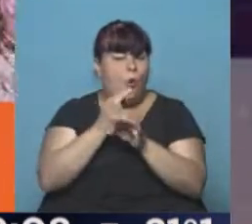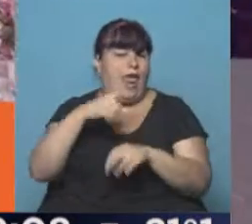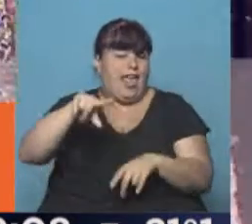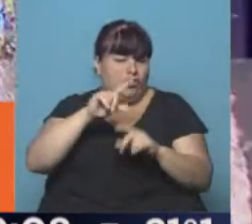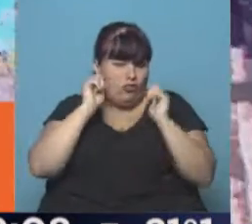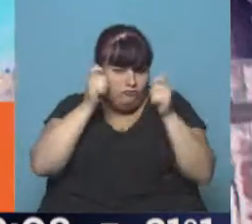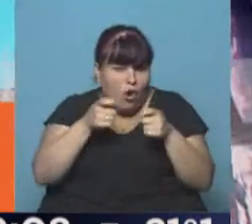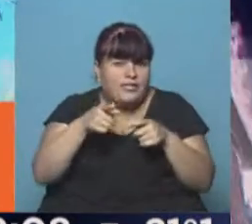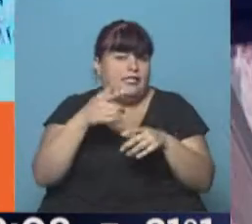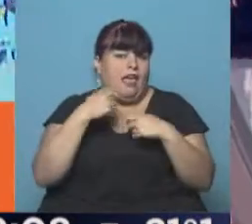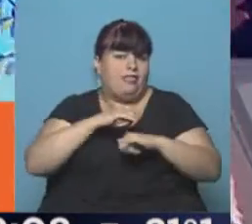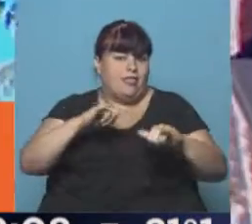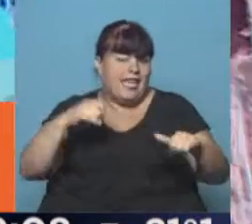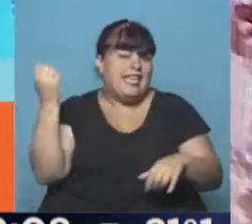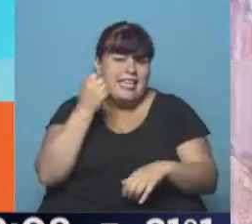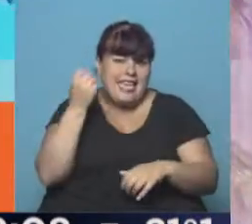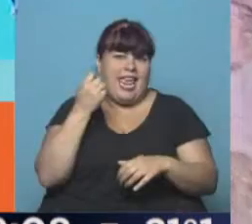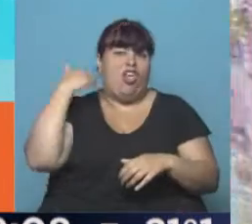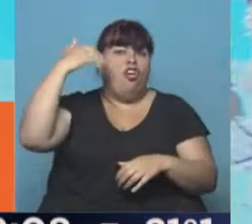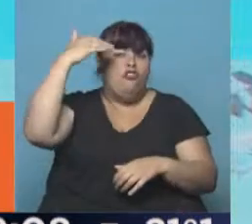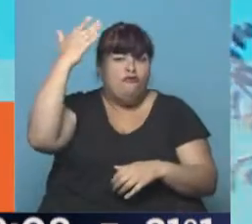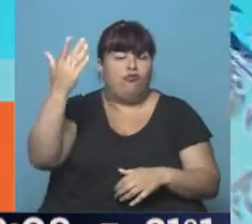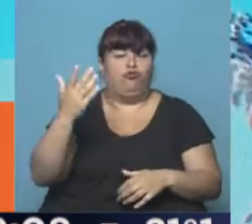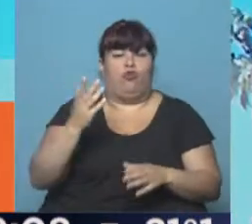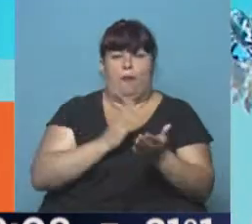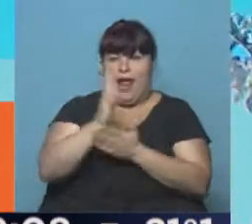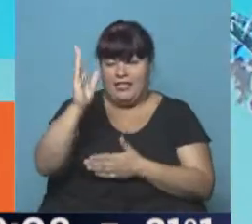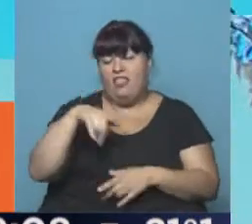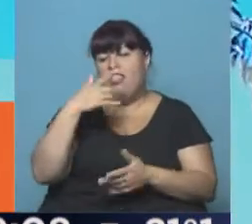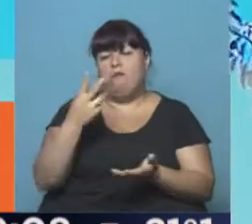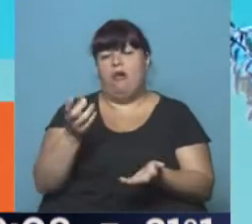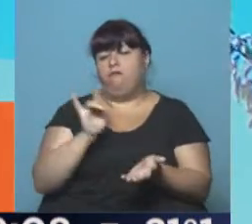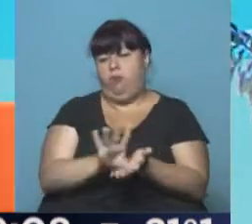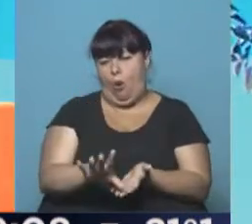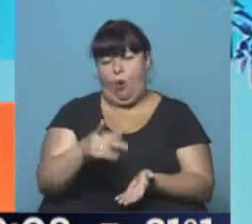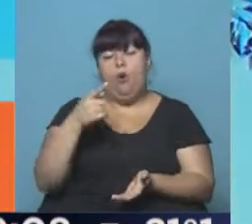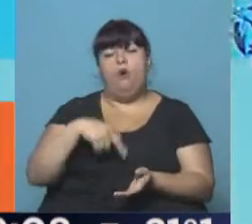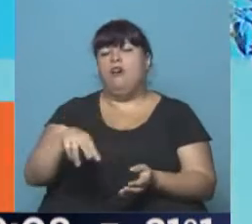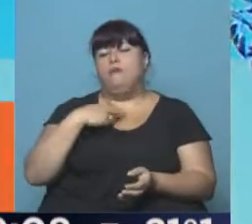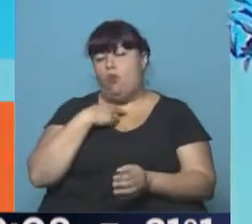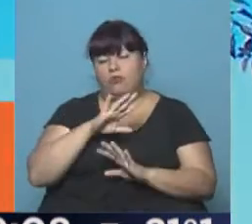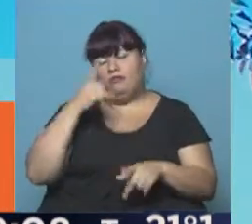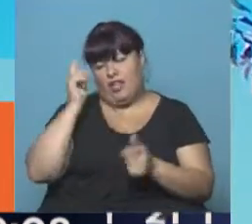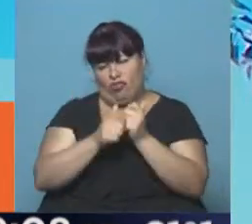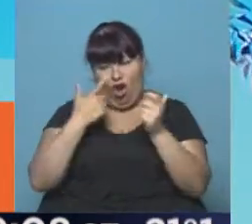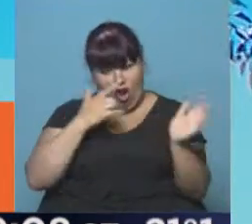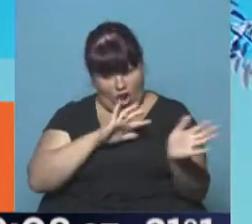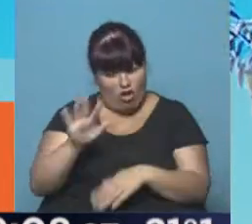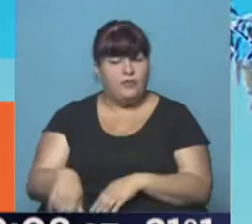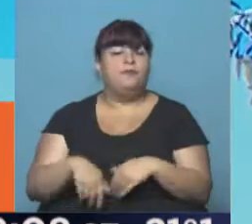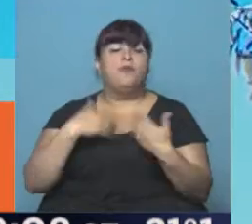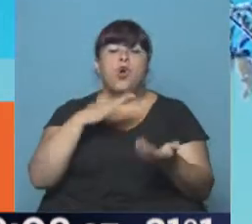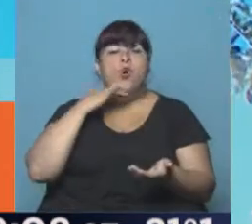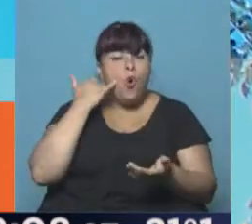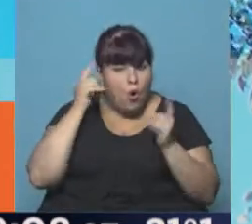que propiciaban o pretendían tener un futuro por siempre. Luego fueron echados del Río de la Plata, expulsados y la historia que ya todos conocemos. O sea que